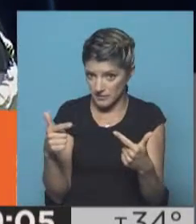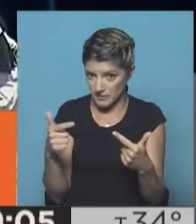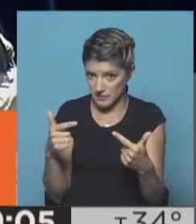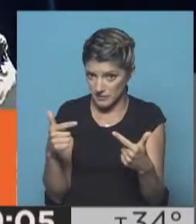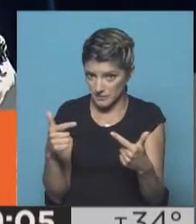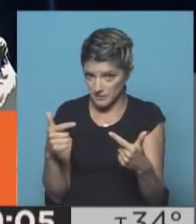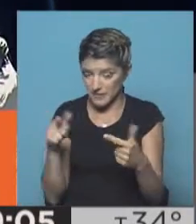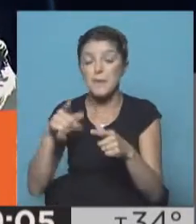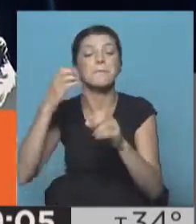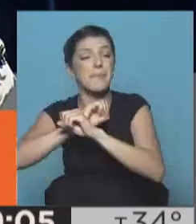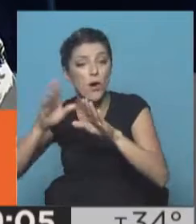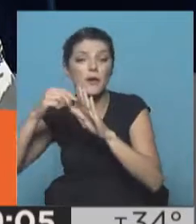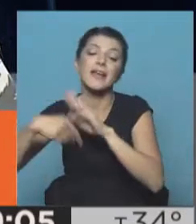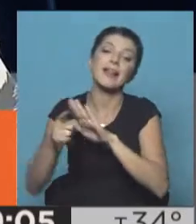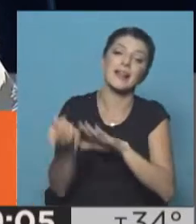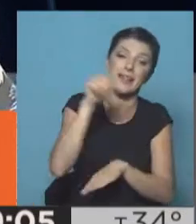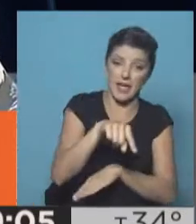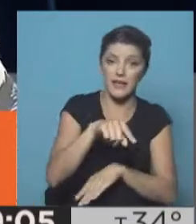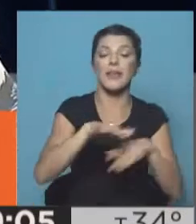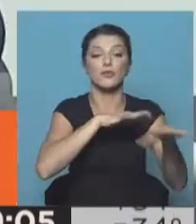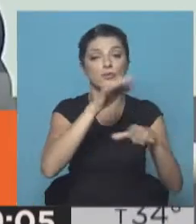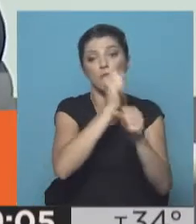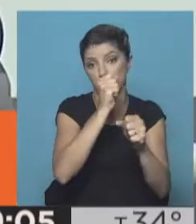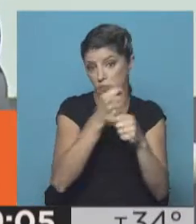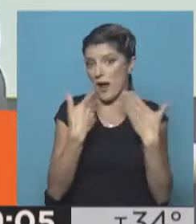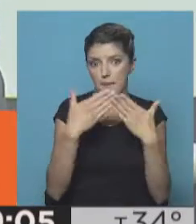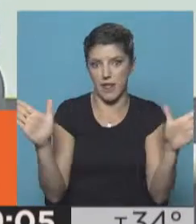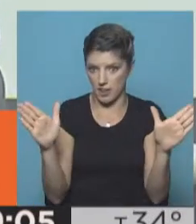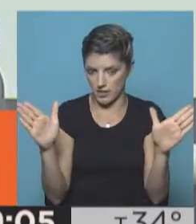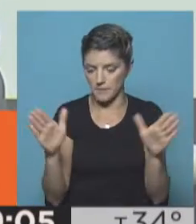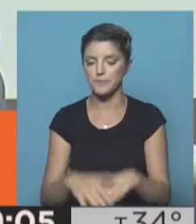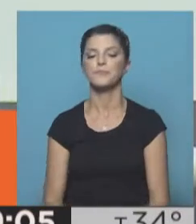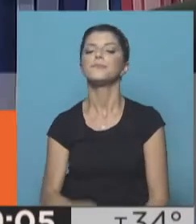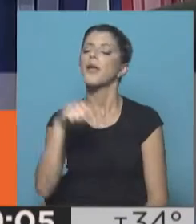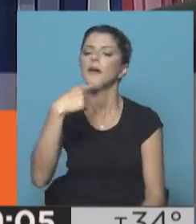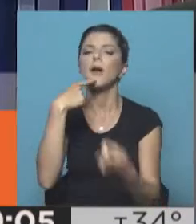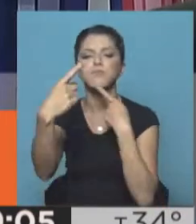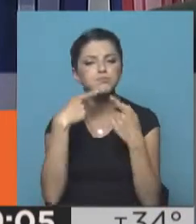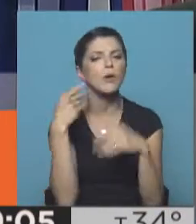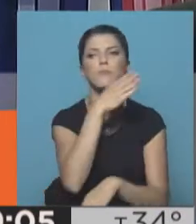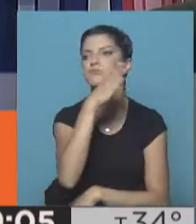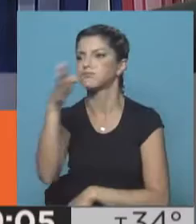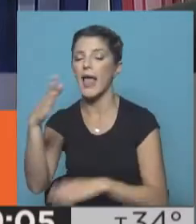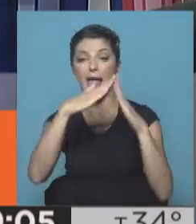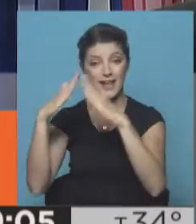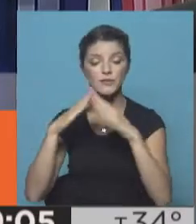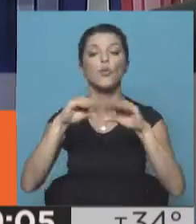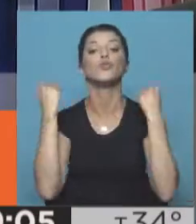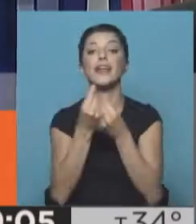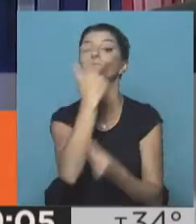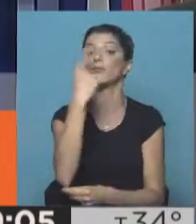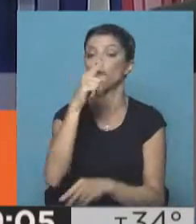que el estándar de la desocupación abierta. La encuesta permanente de hogares se realizó en 31 aglomerados